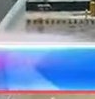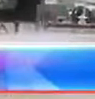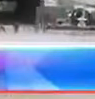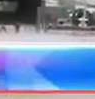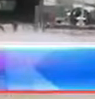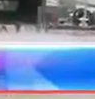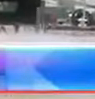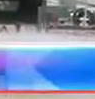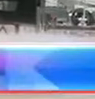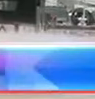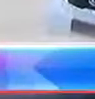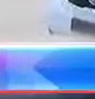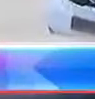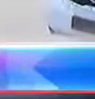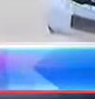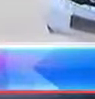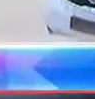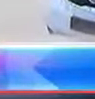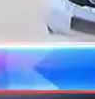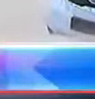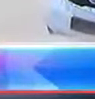basculante en la ciudad de Guayaquil. Ya volvemos.